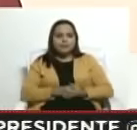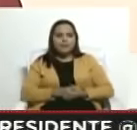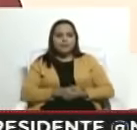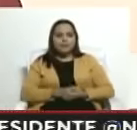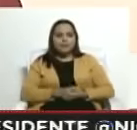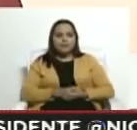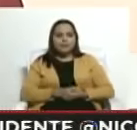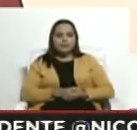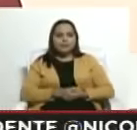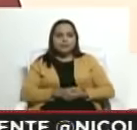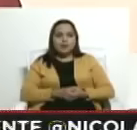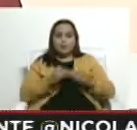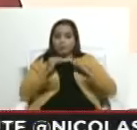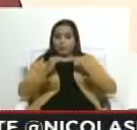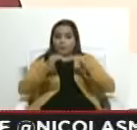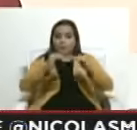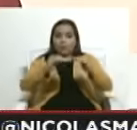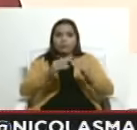¿Qué mantiene?